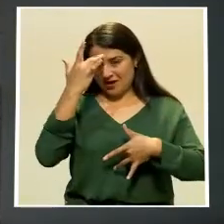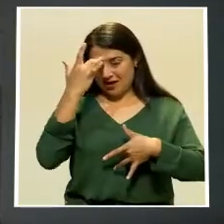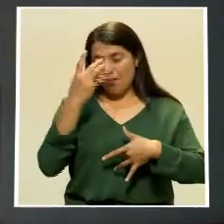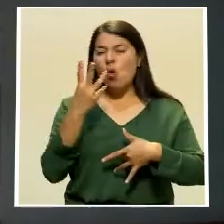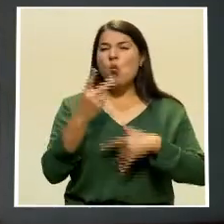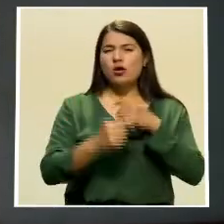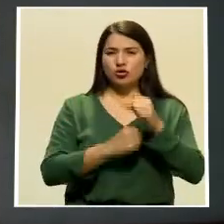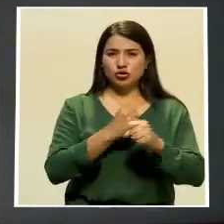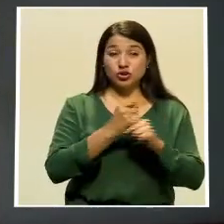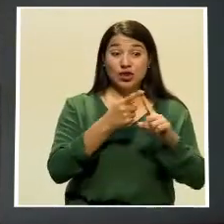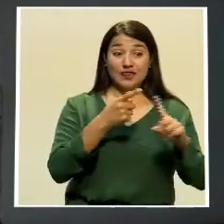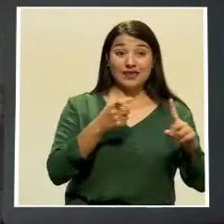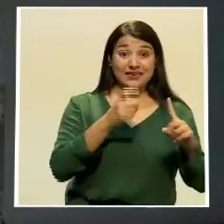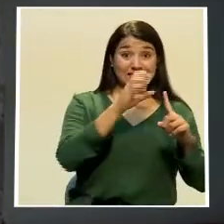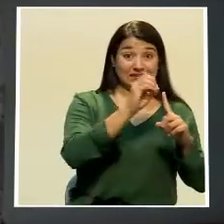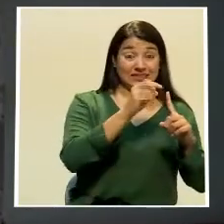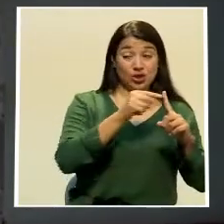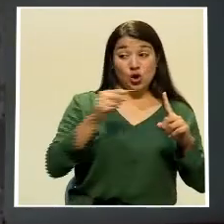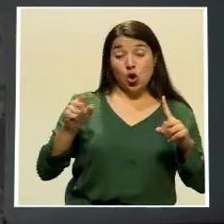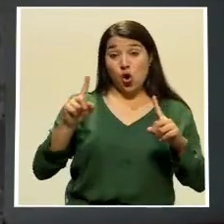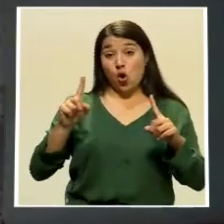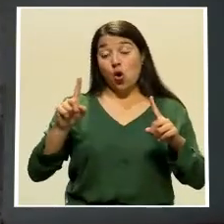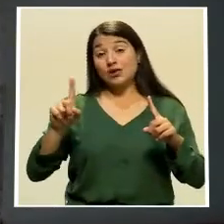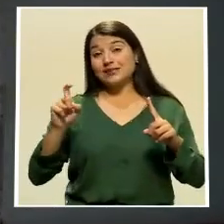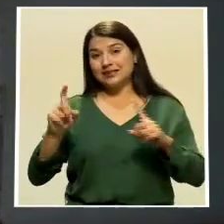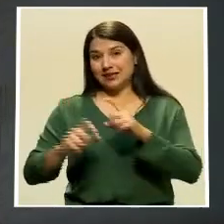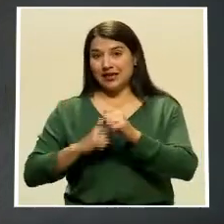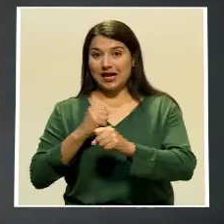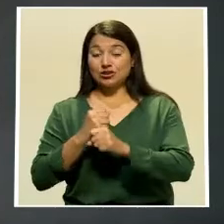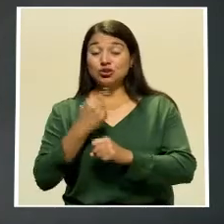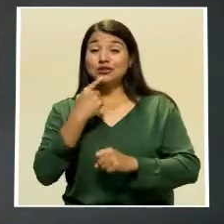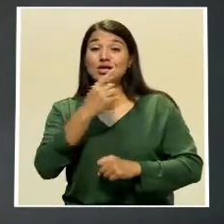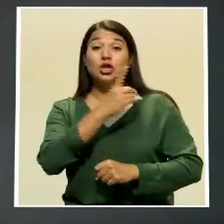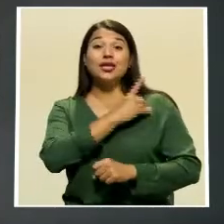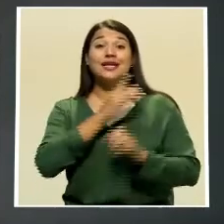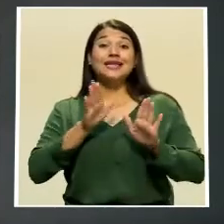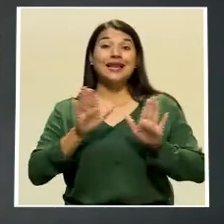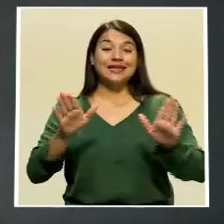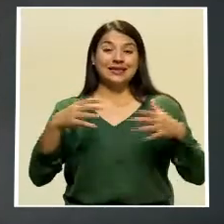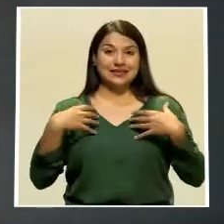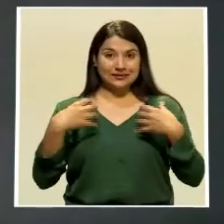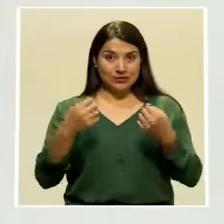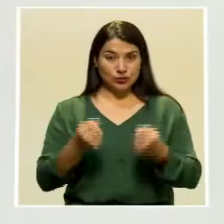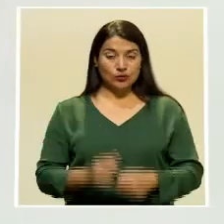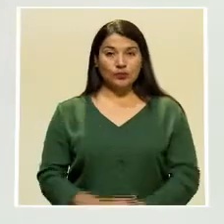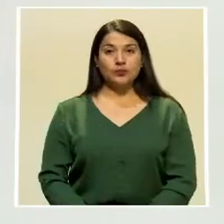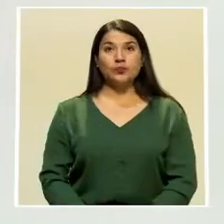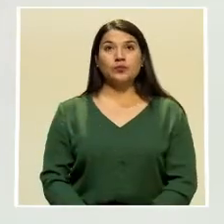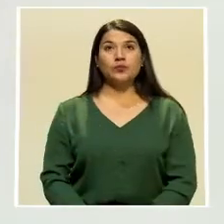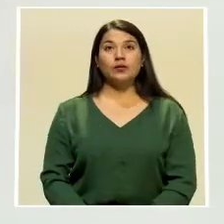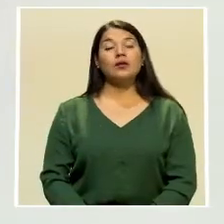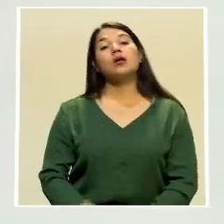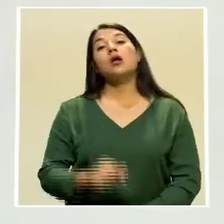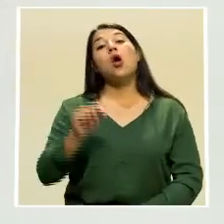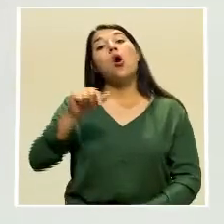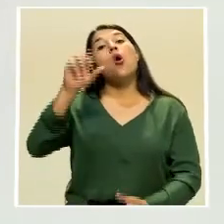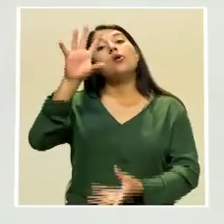de 0 a 100 años, según explicó la directora general de la Salud. Se